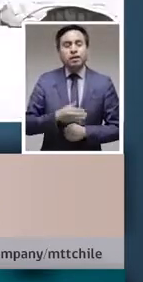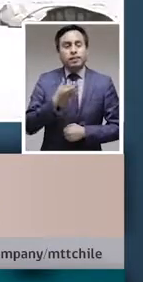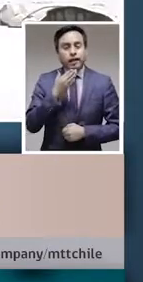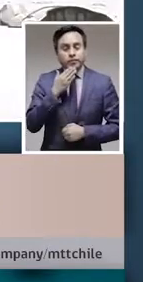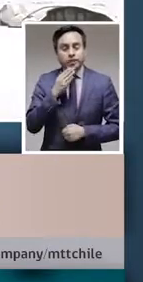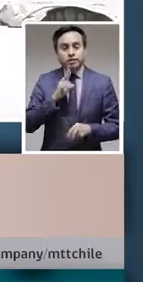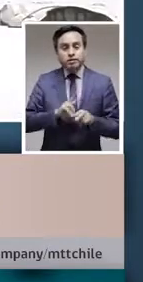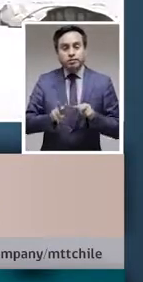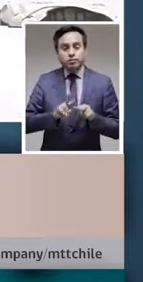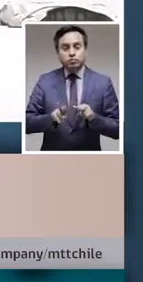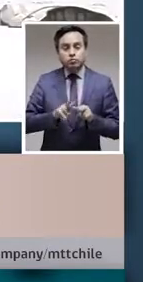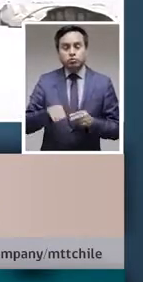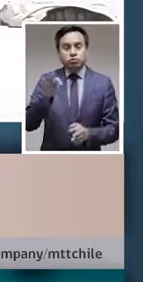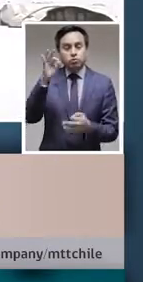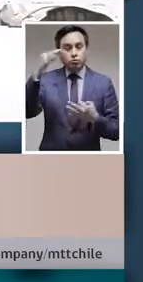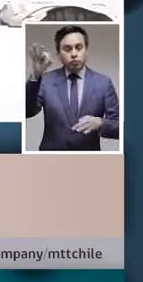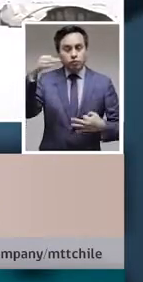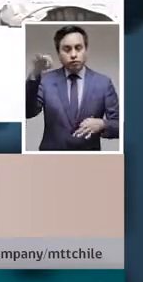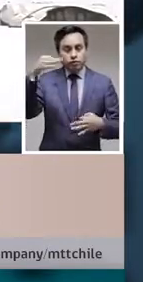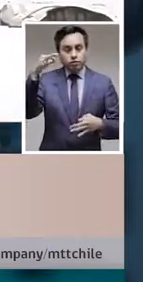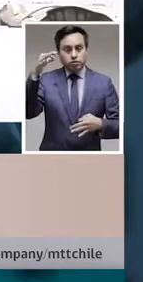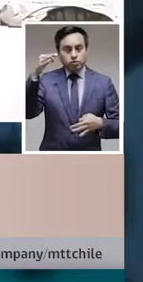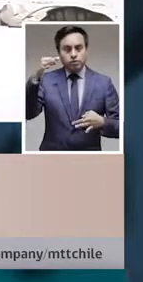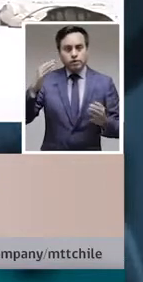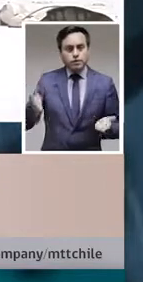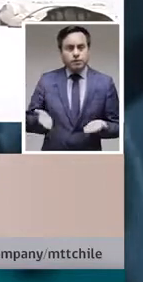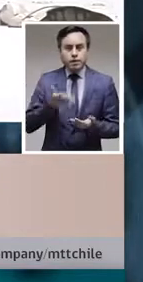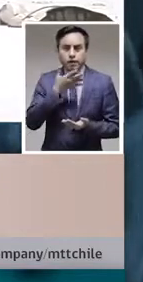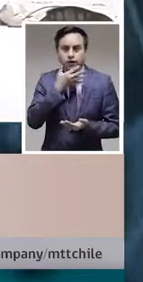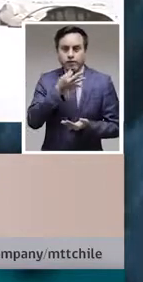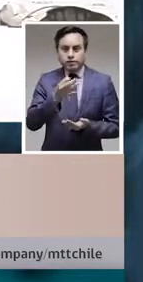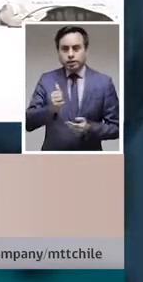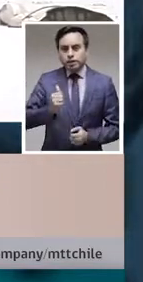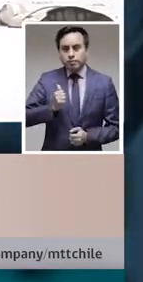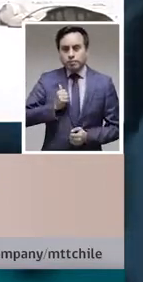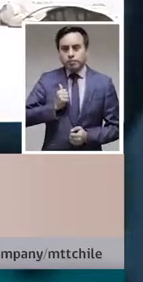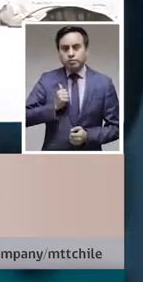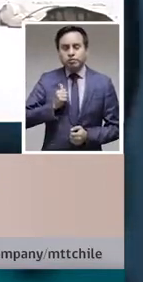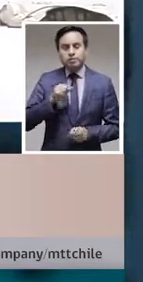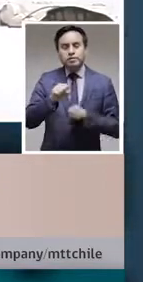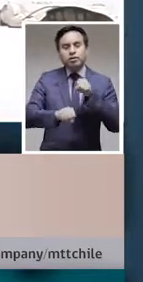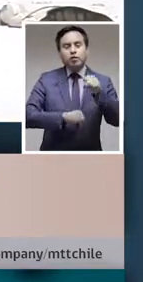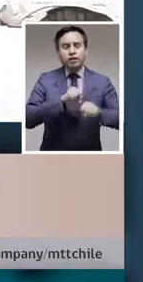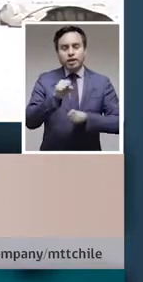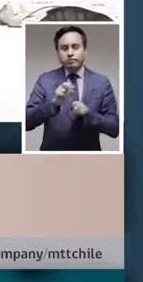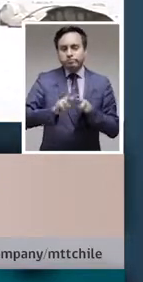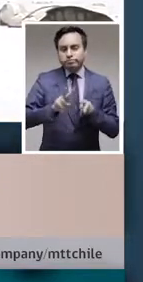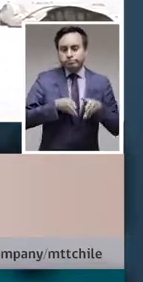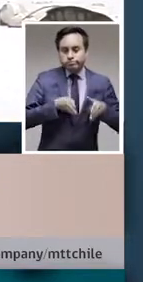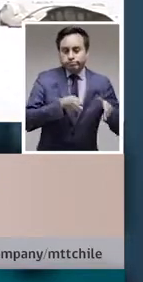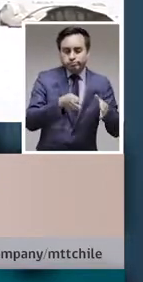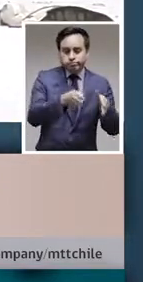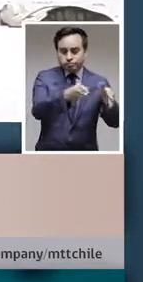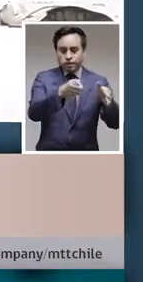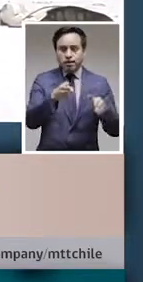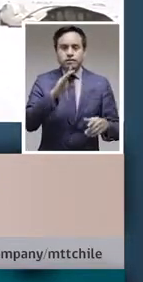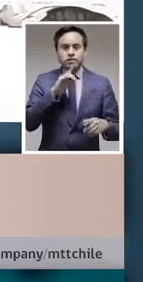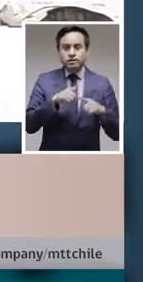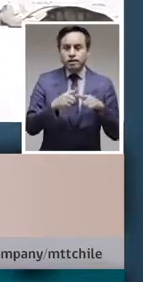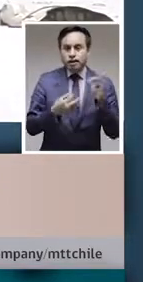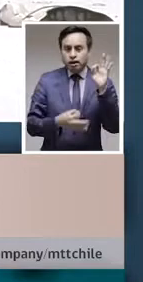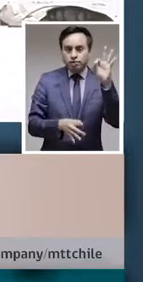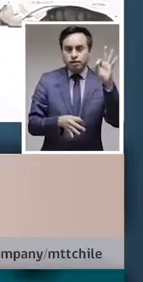Hicimos también un documento que facilita la implementación de ciclovías. El documento que se